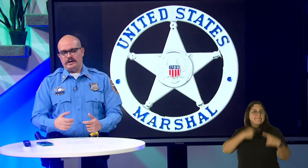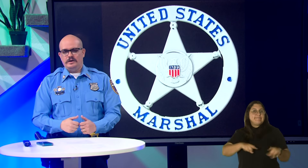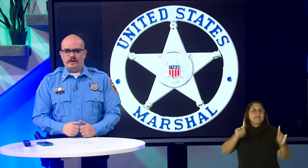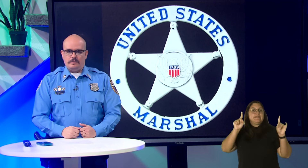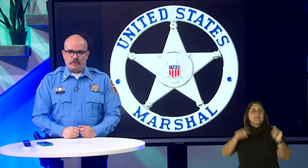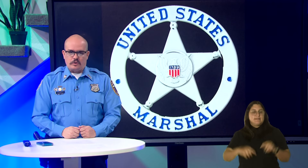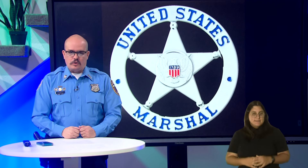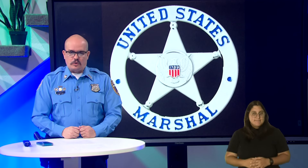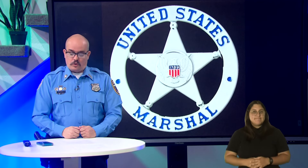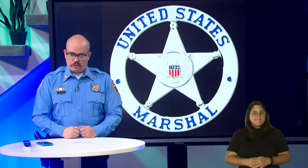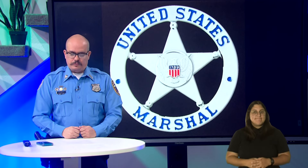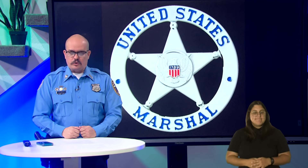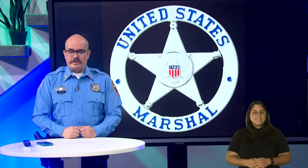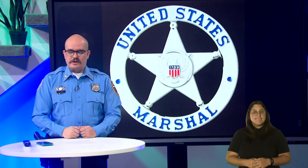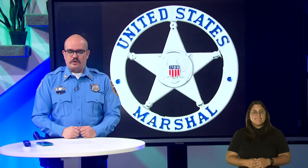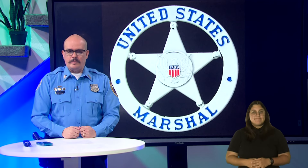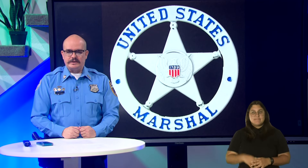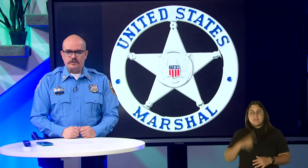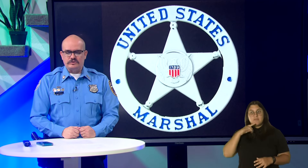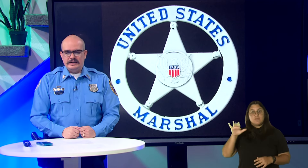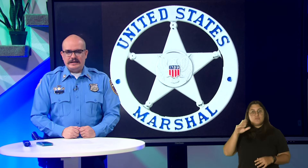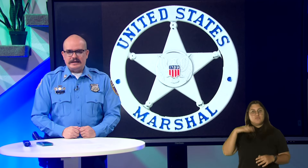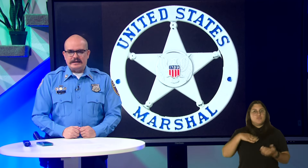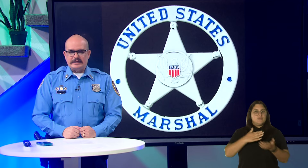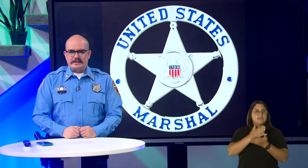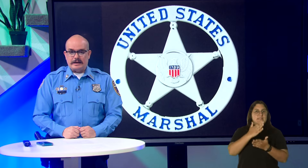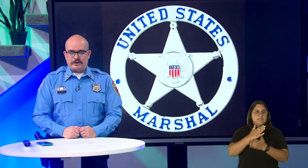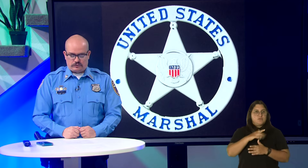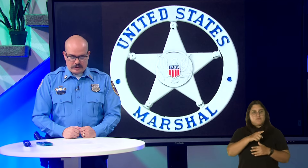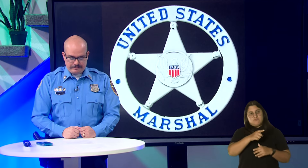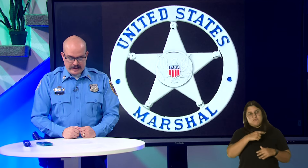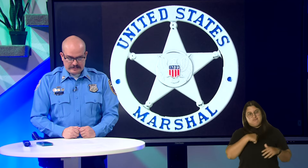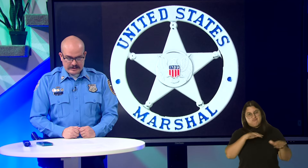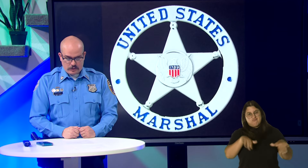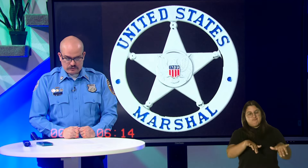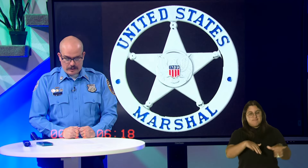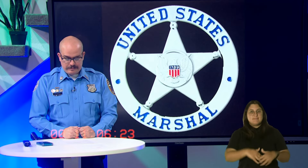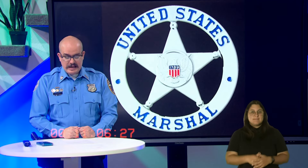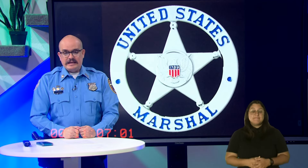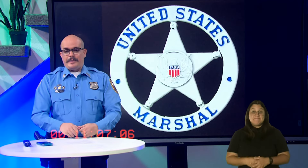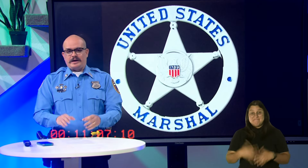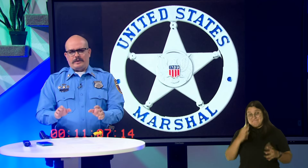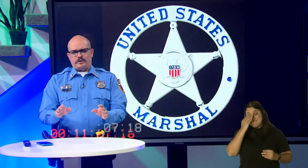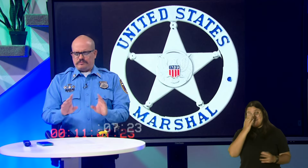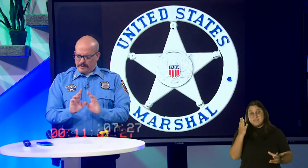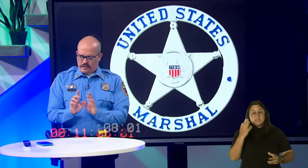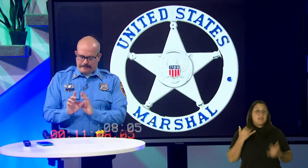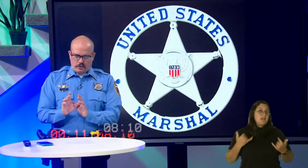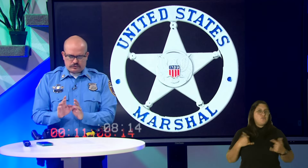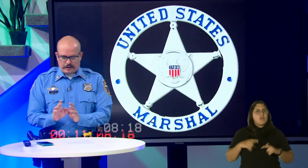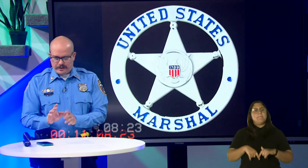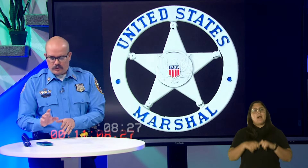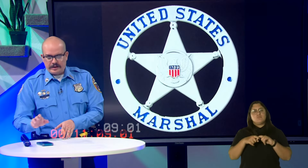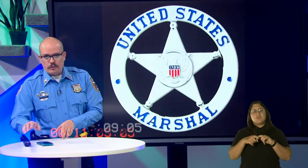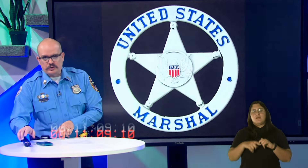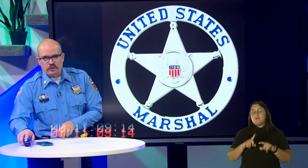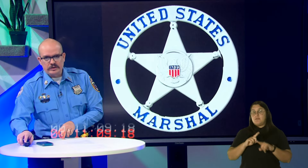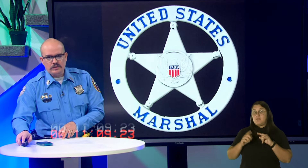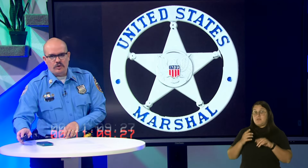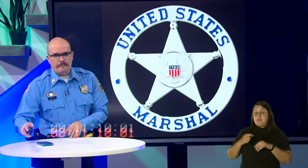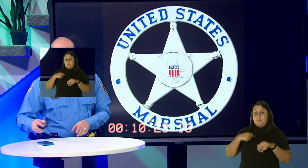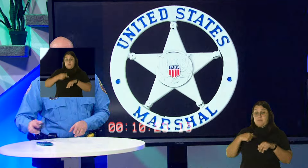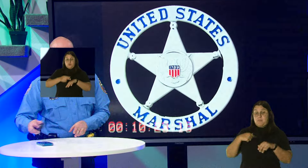cumple por por los derechos cometidos de esta persona así que ya lo sabe est Ah caballeros vamos a una pausa pero de